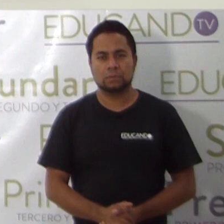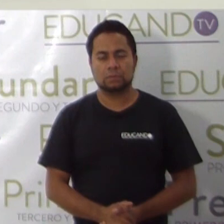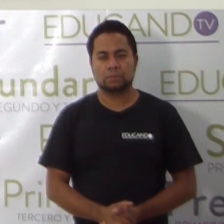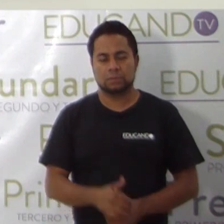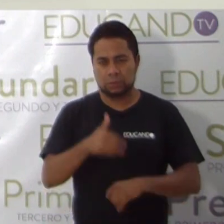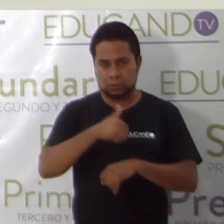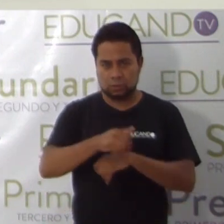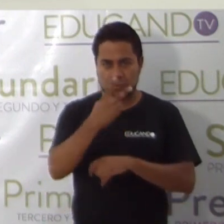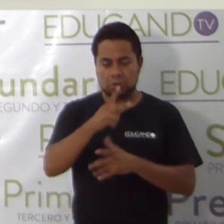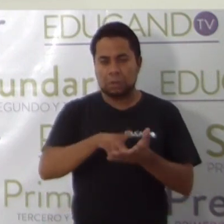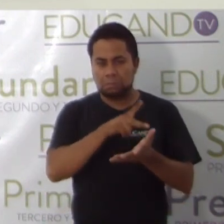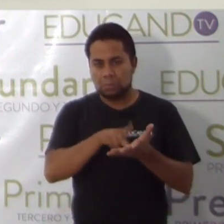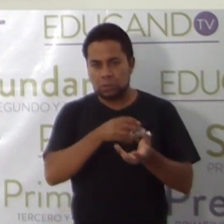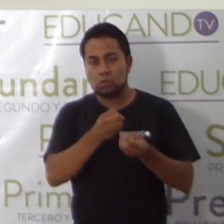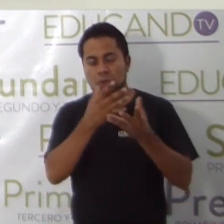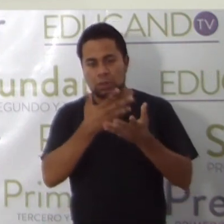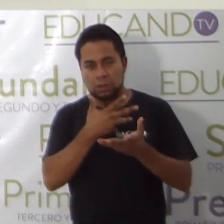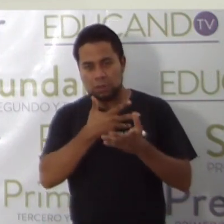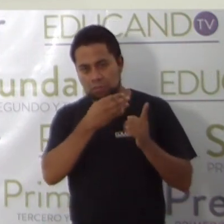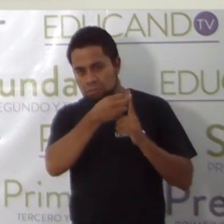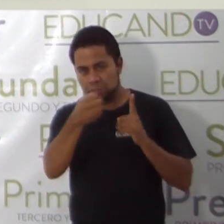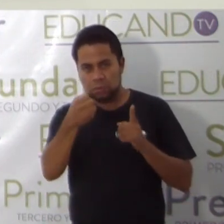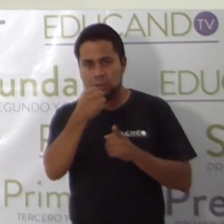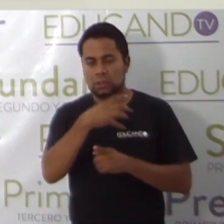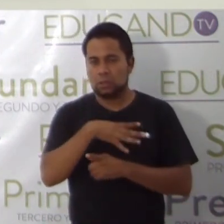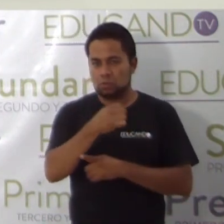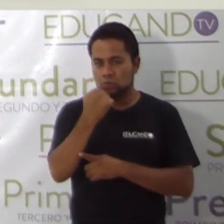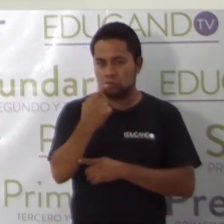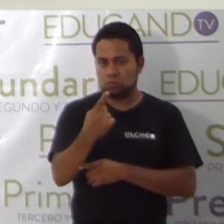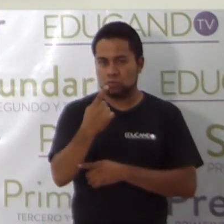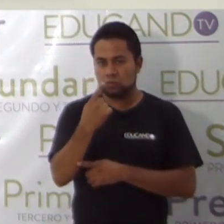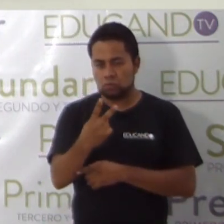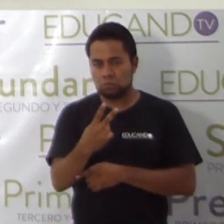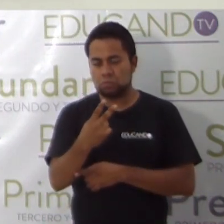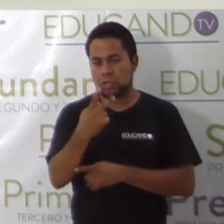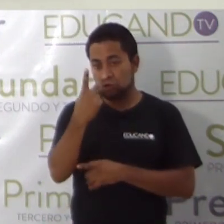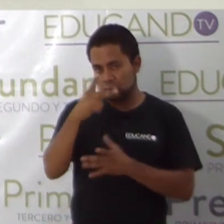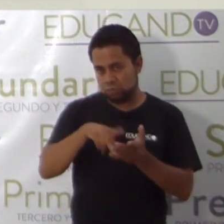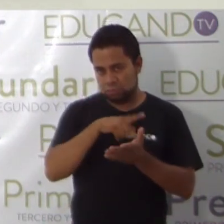El 2, ¿cuántas veces aparece? 1, 2, 2 veces.